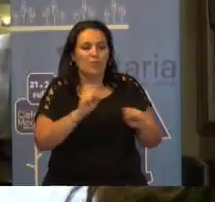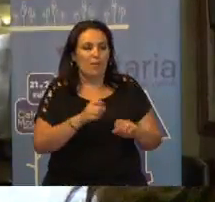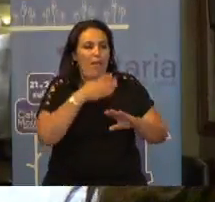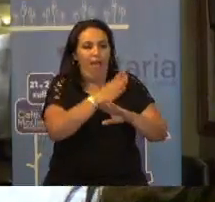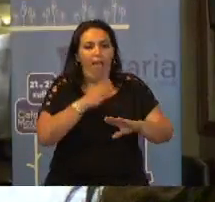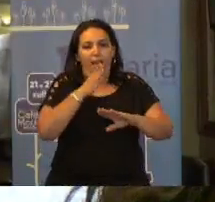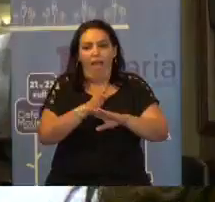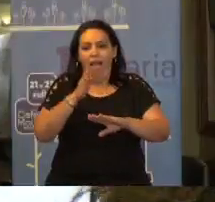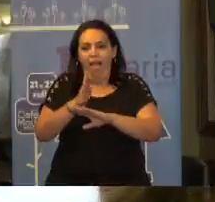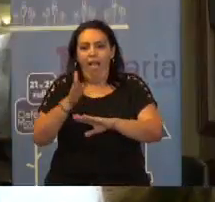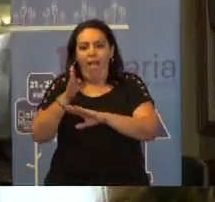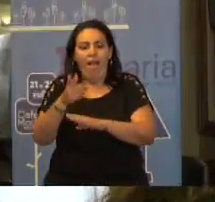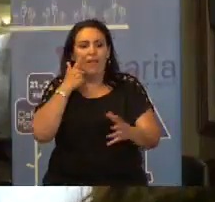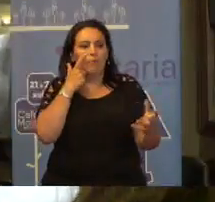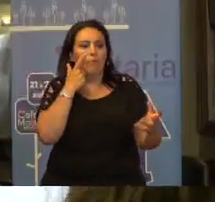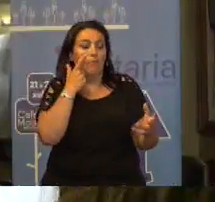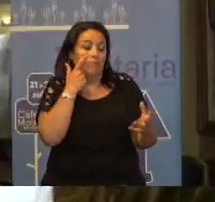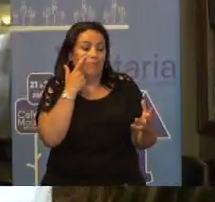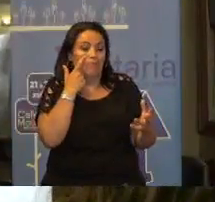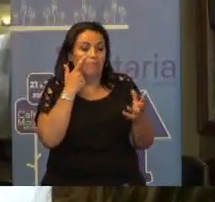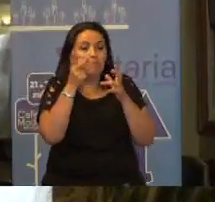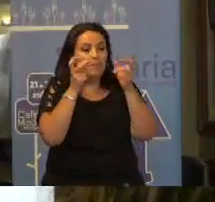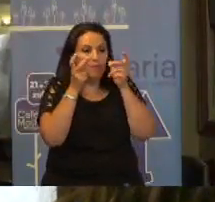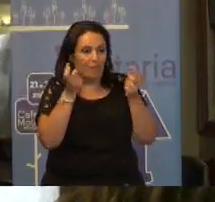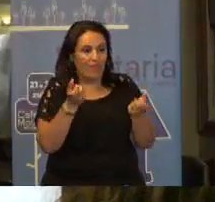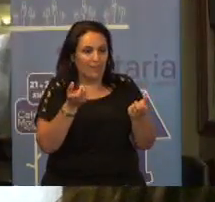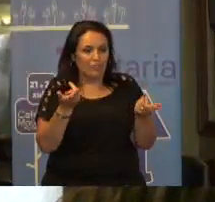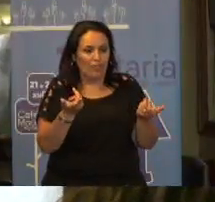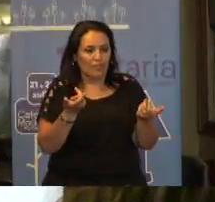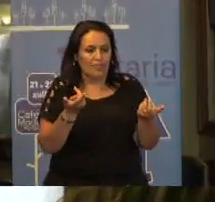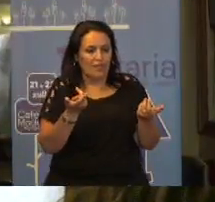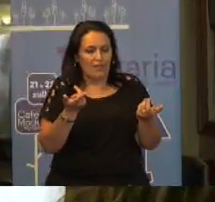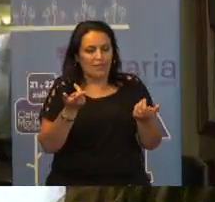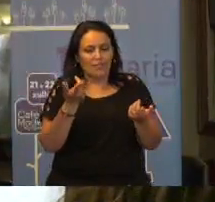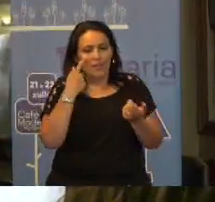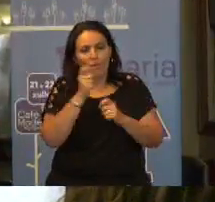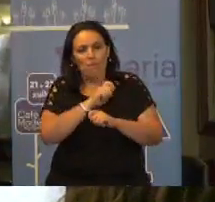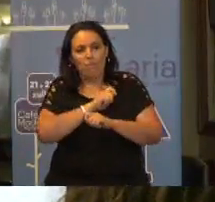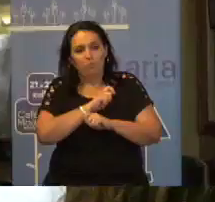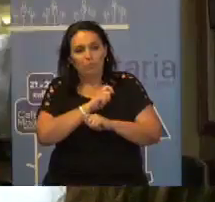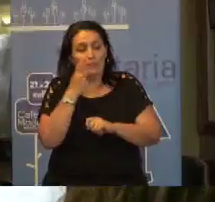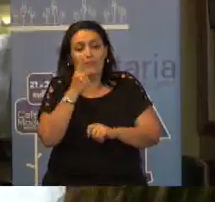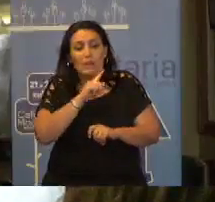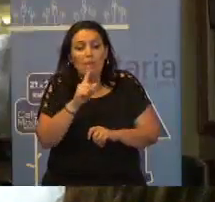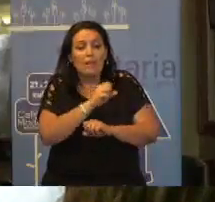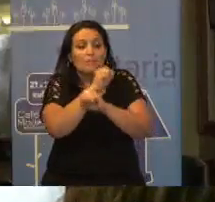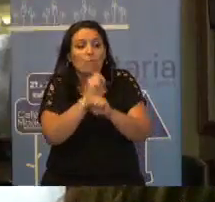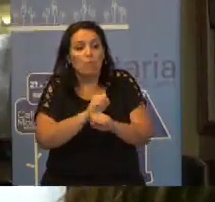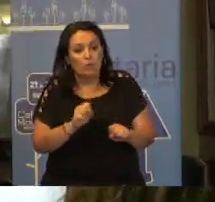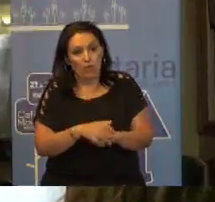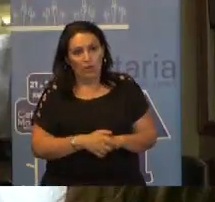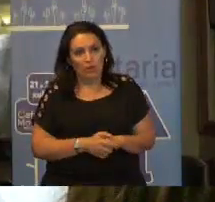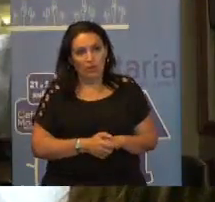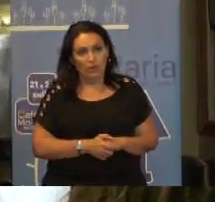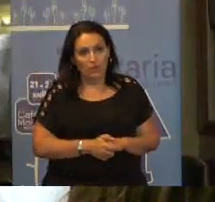se vexa En Marea como colaborador leal e pluripotenciario.